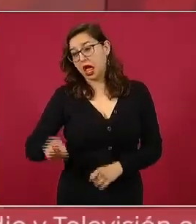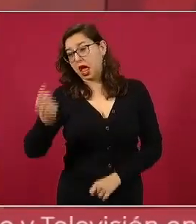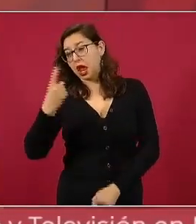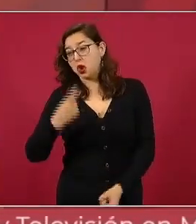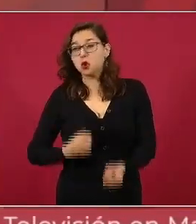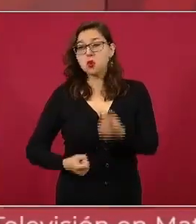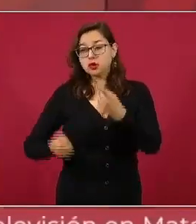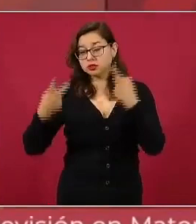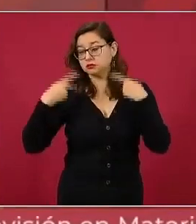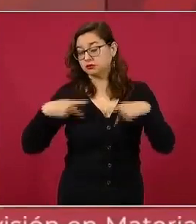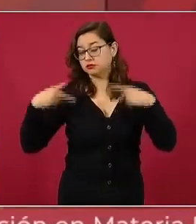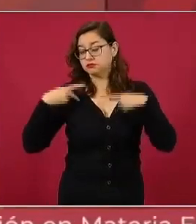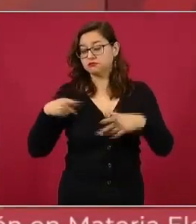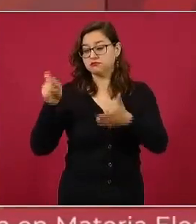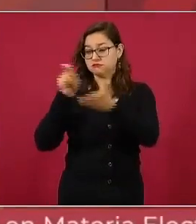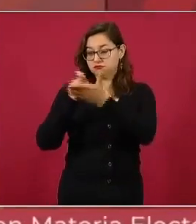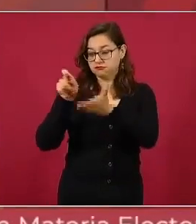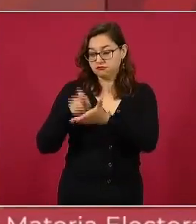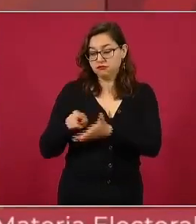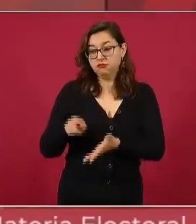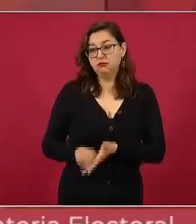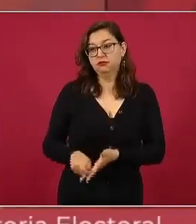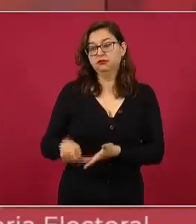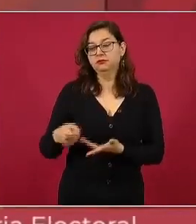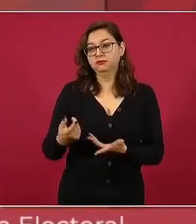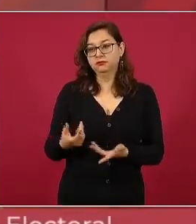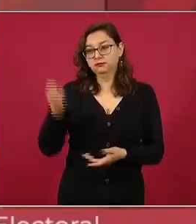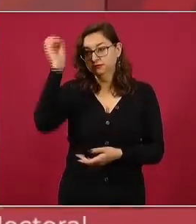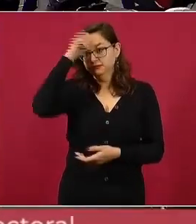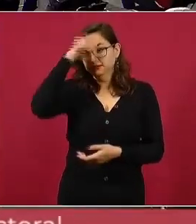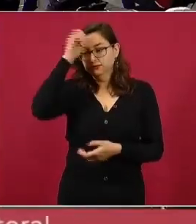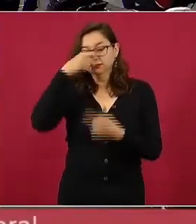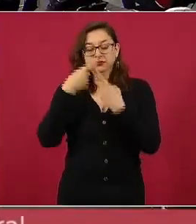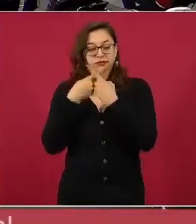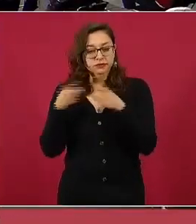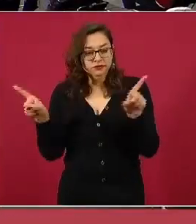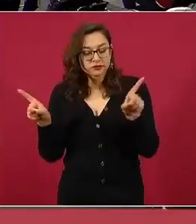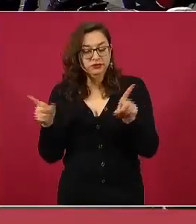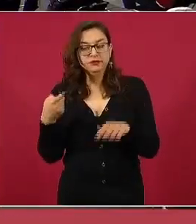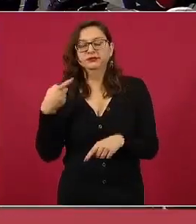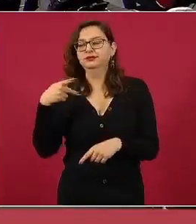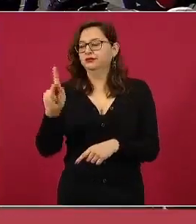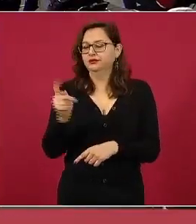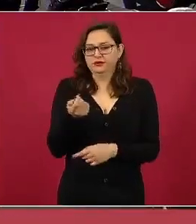pero todavía algo, ya muy poco, porque últimamente